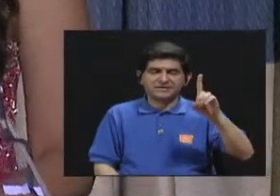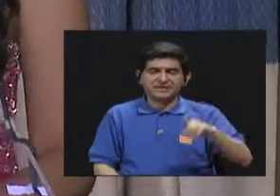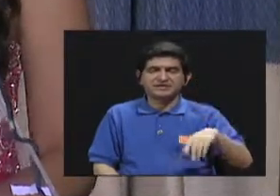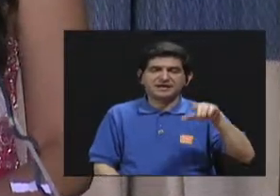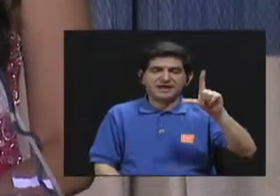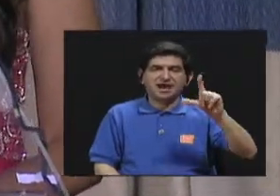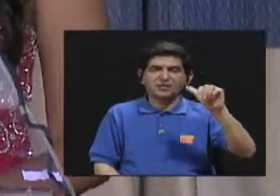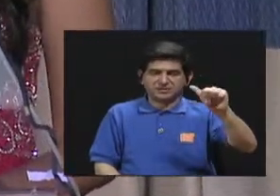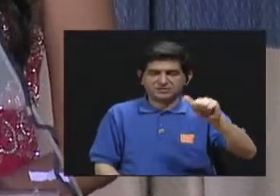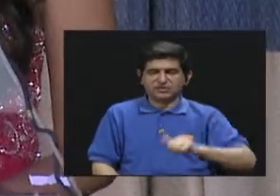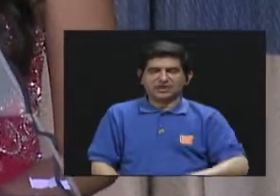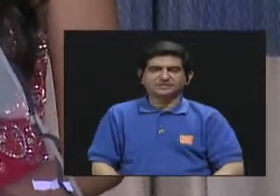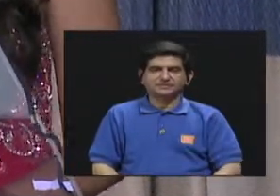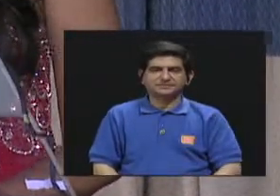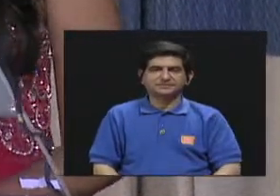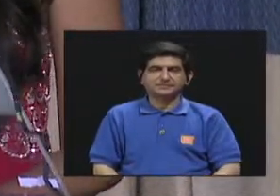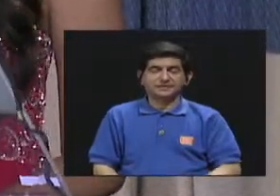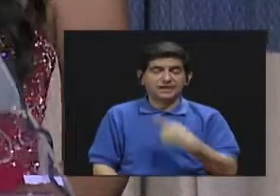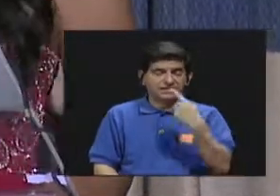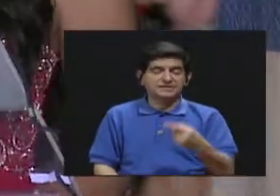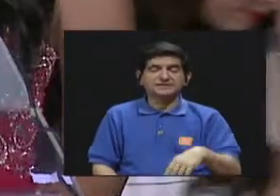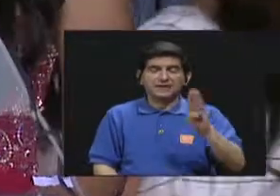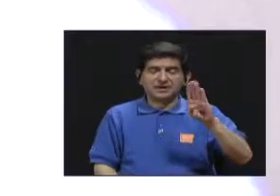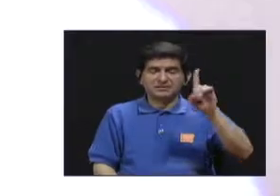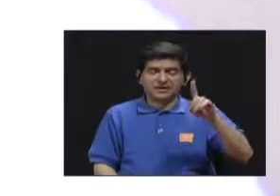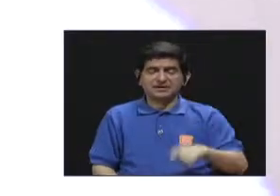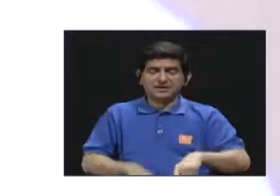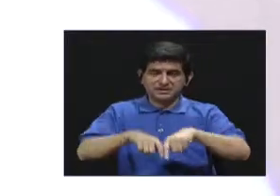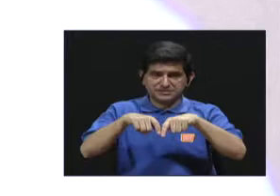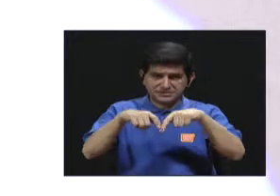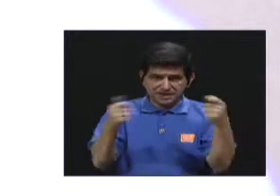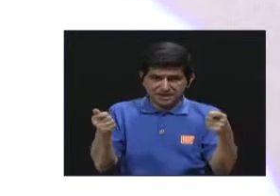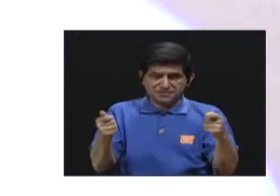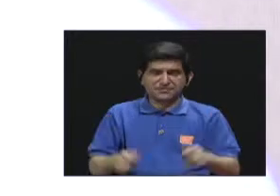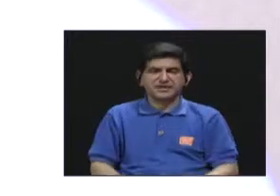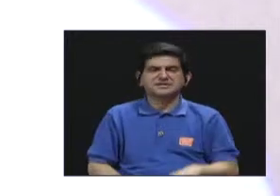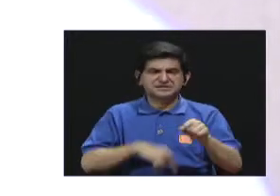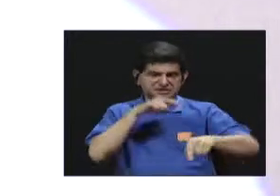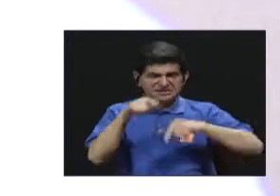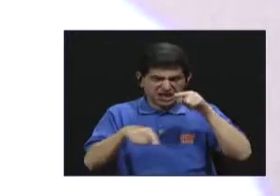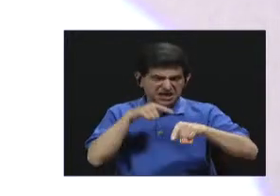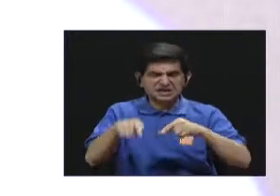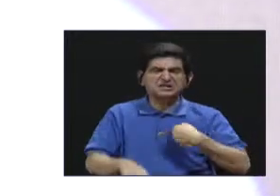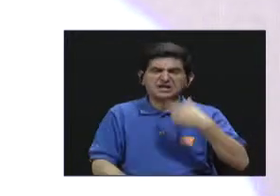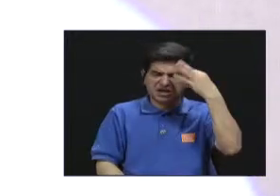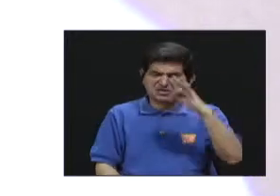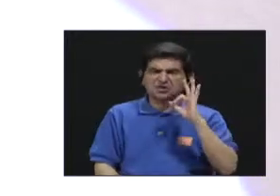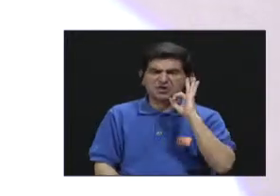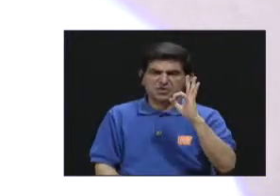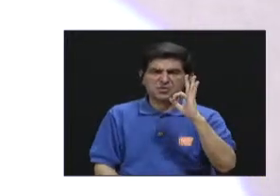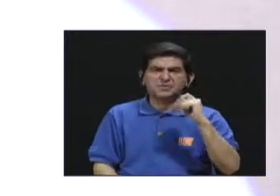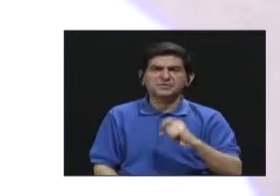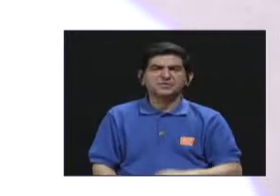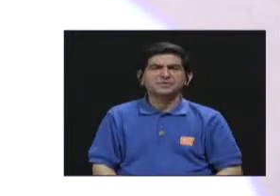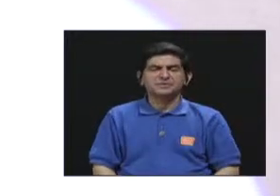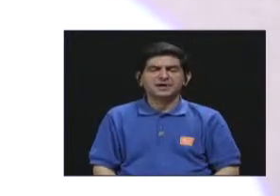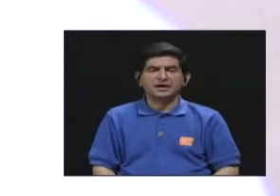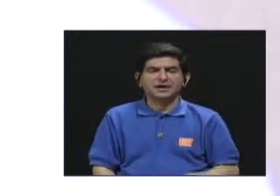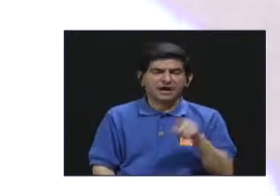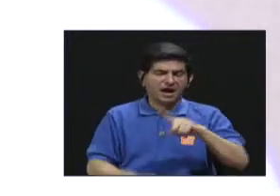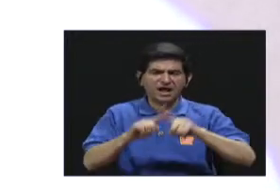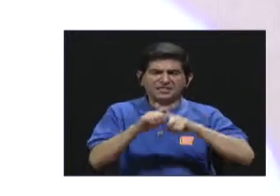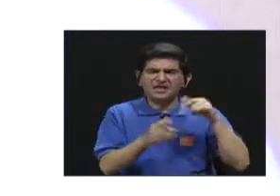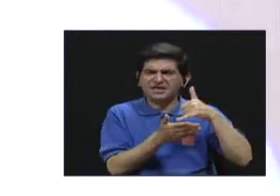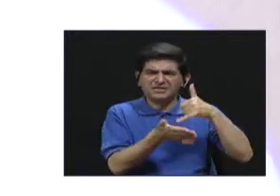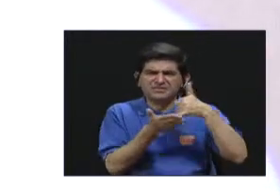Astorga. Decía Bárbara Díez en la prensa, hacía algunas críticas, me parece bien fundamentadas, sobre la cantidad de premios.